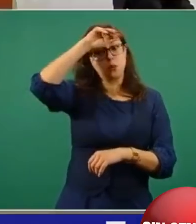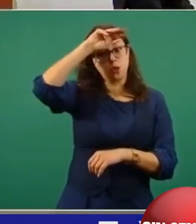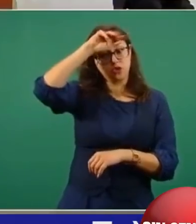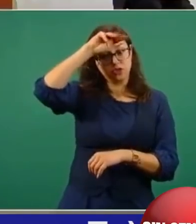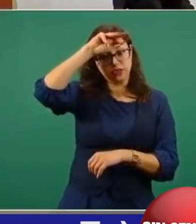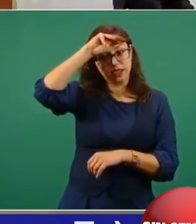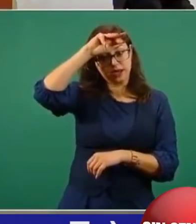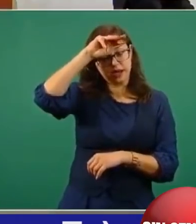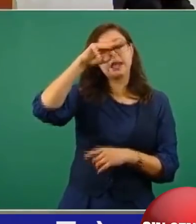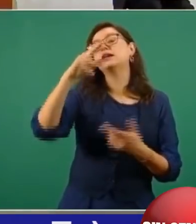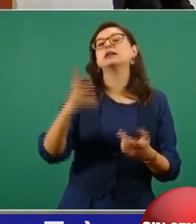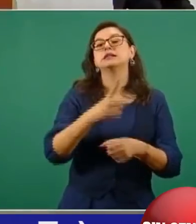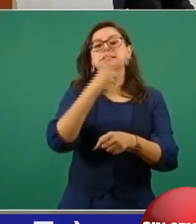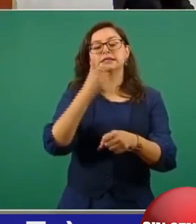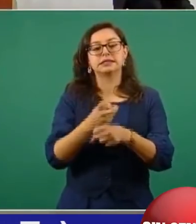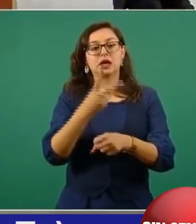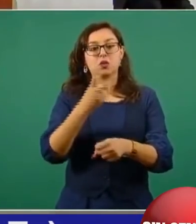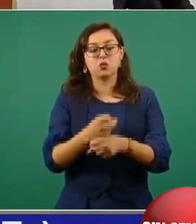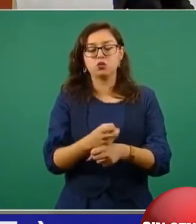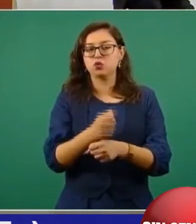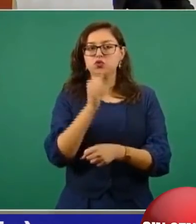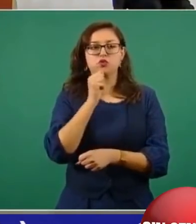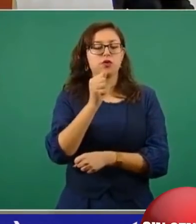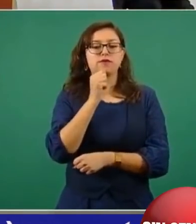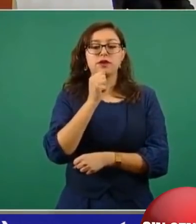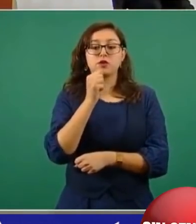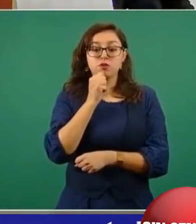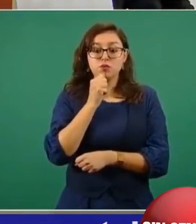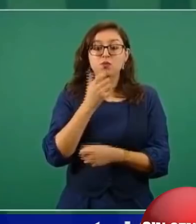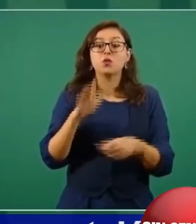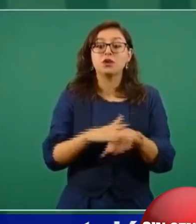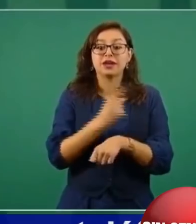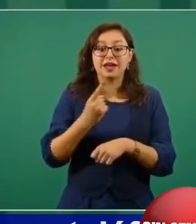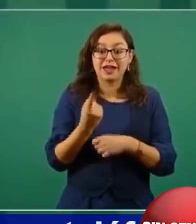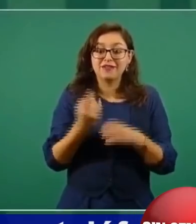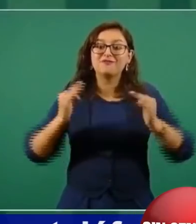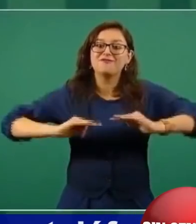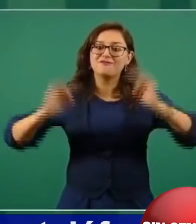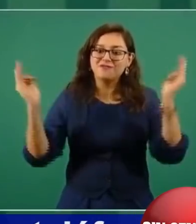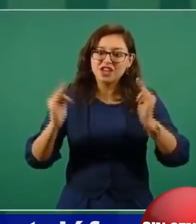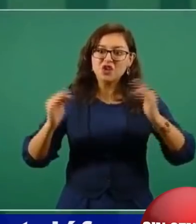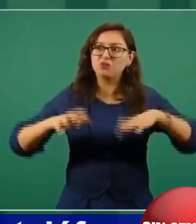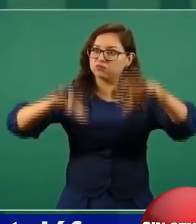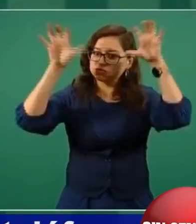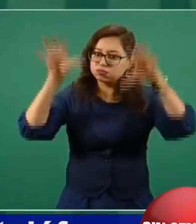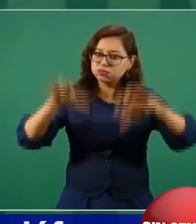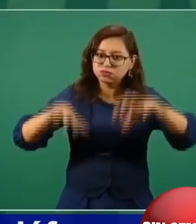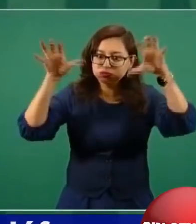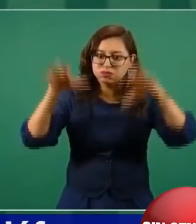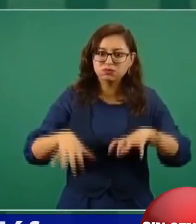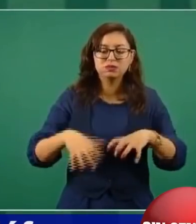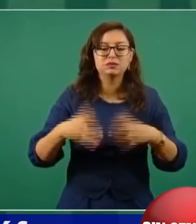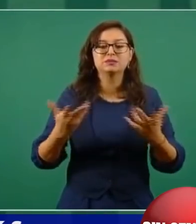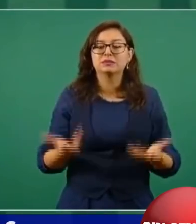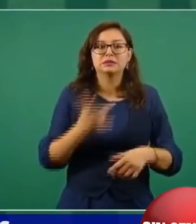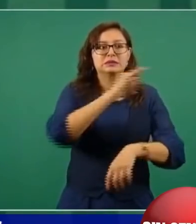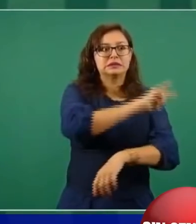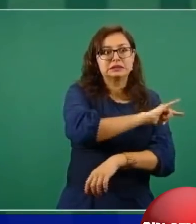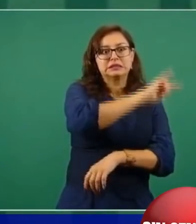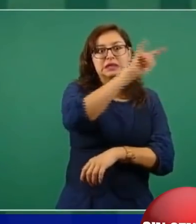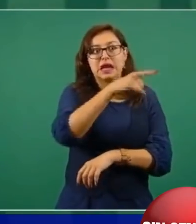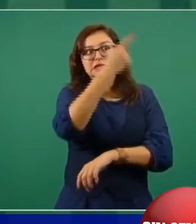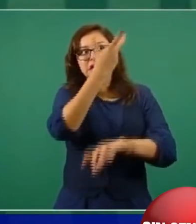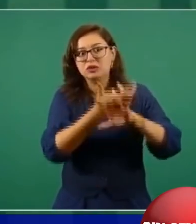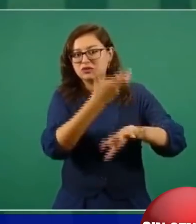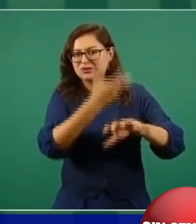está por anunciarse su salida. Se retrasó por razones climáticas, el punto de escala es en Cincinnati, Ohio,